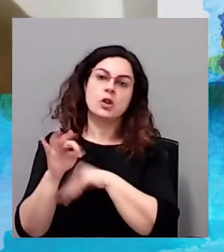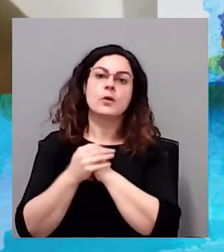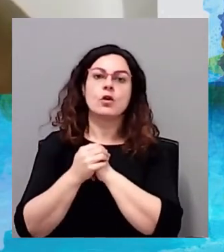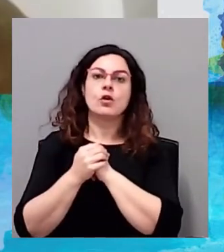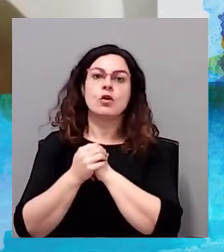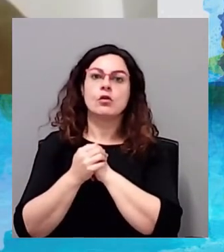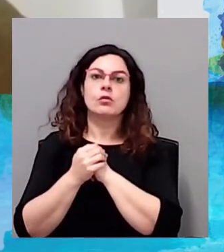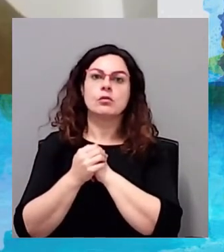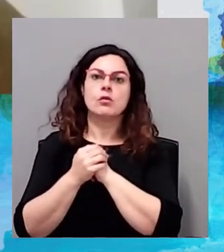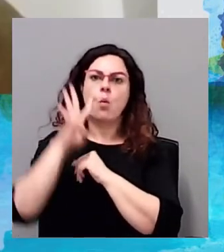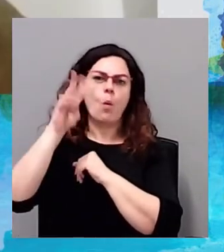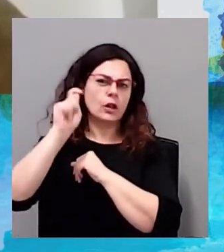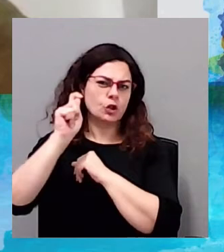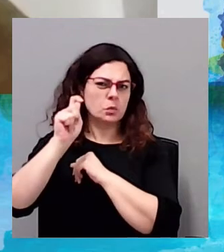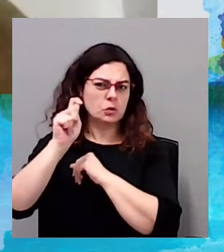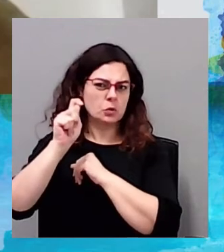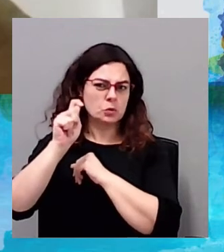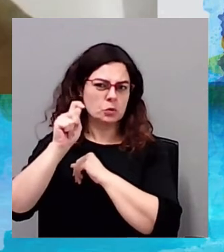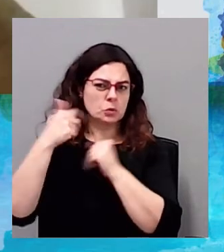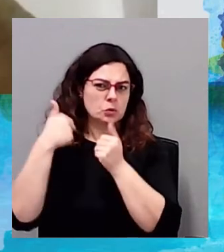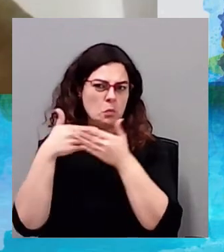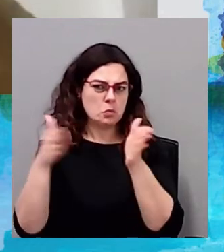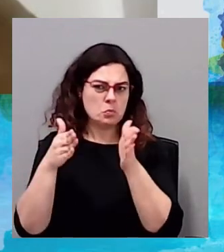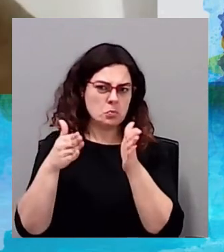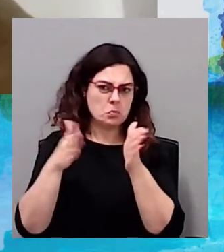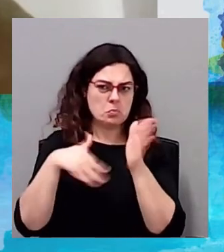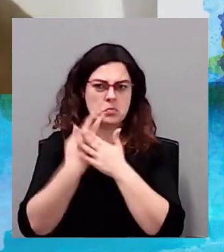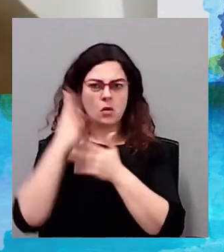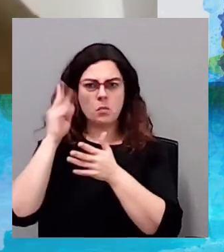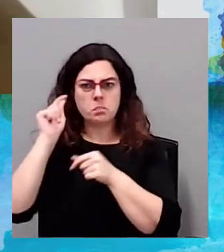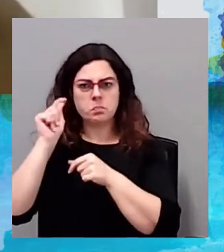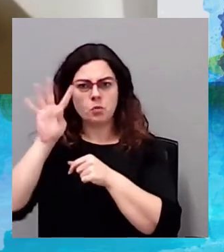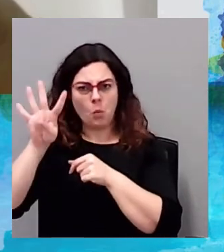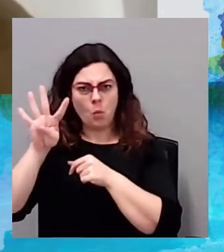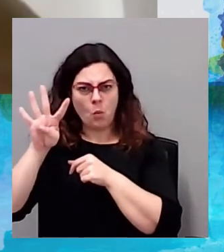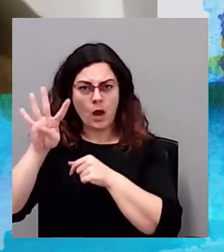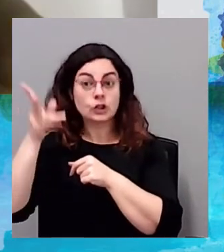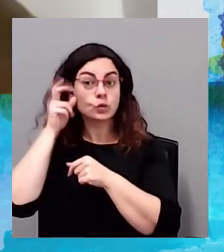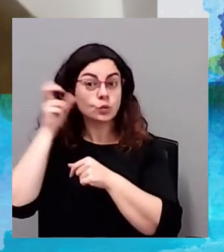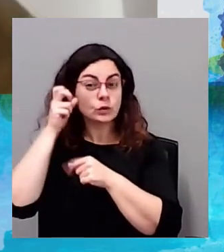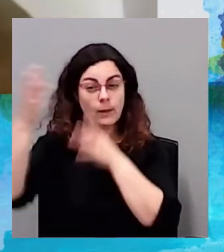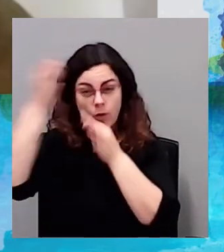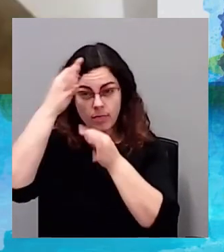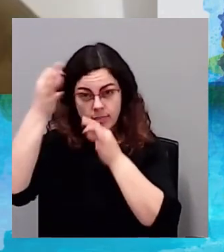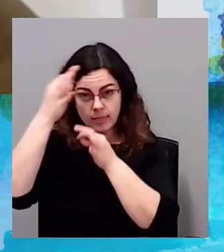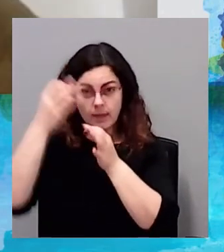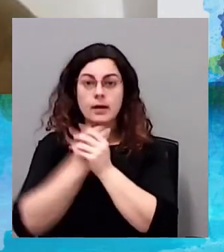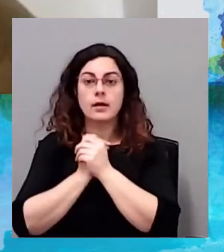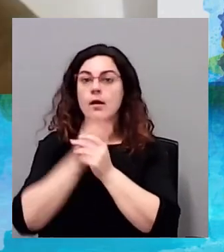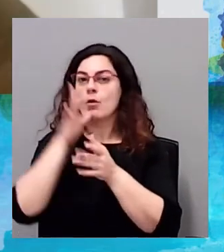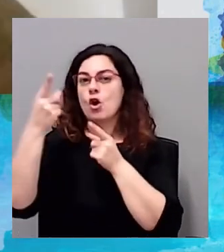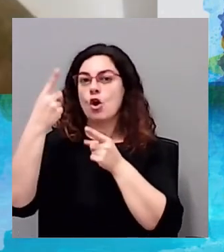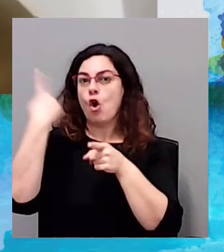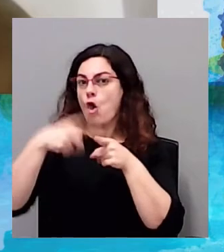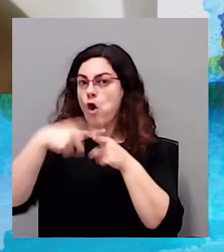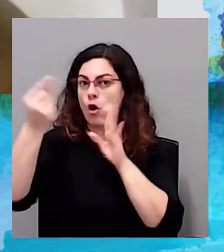primeros 4 minutos, si puede ser, y escuchamos la descripción con muchos elementos